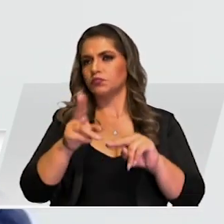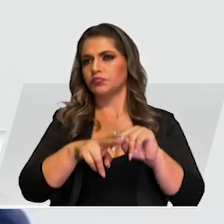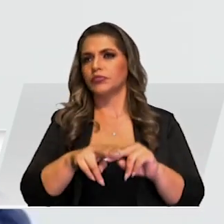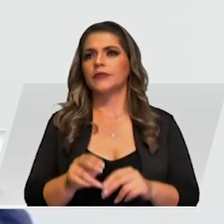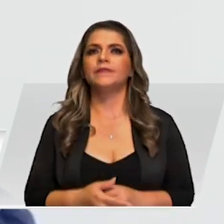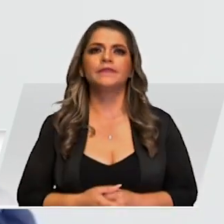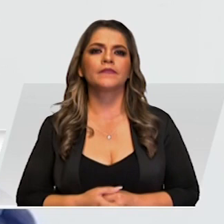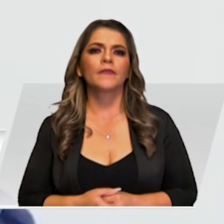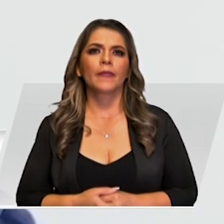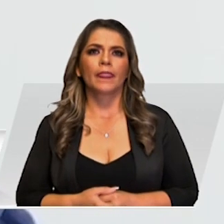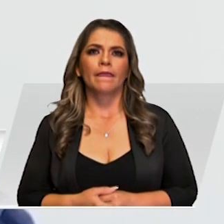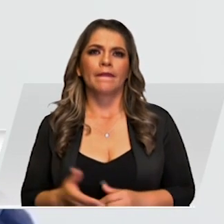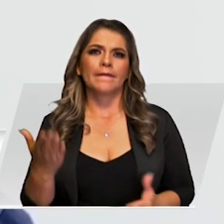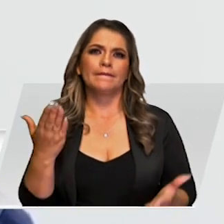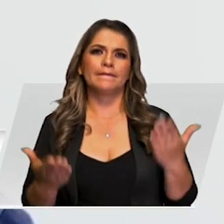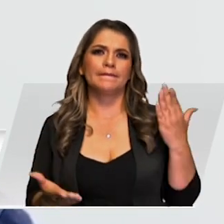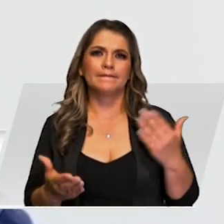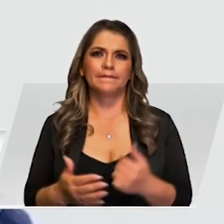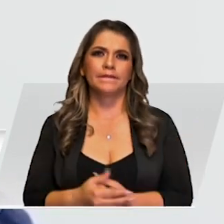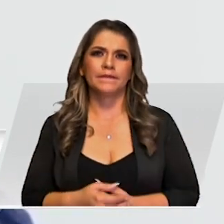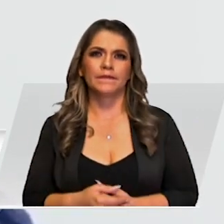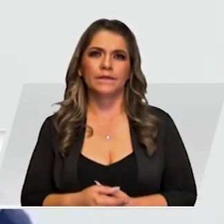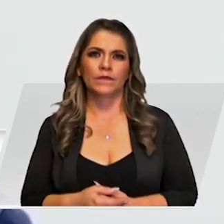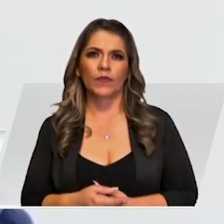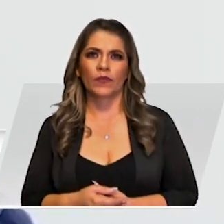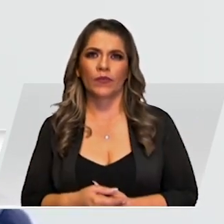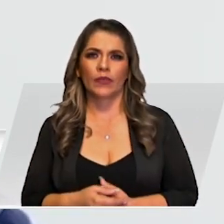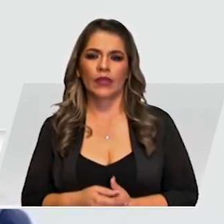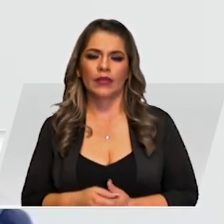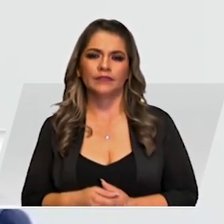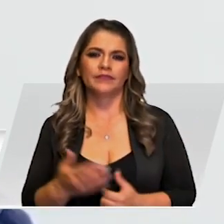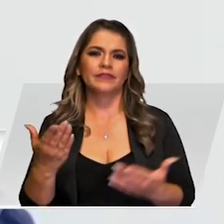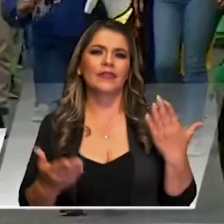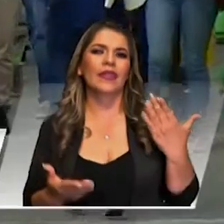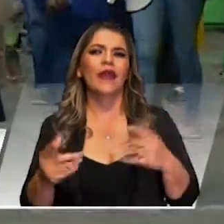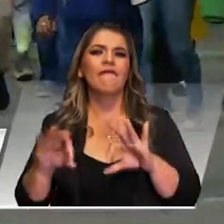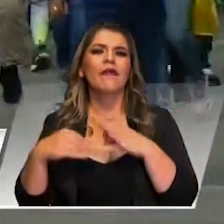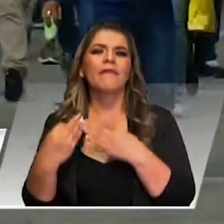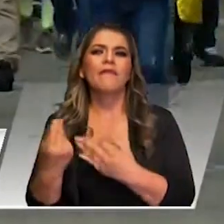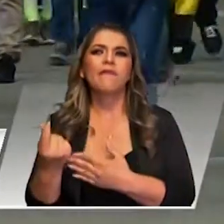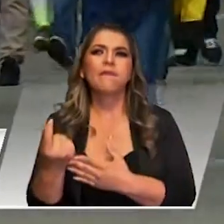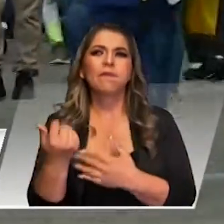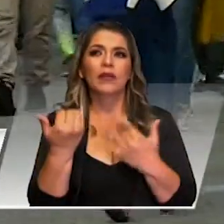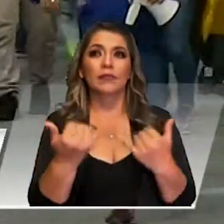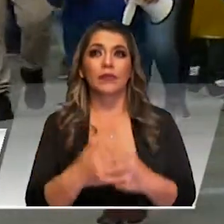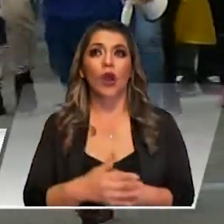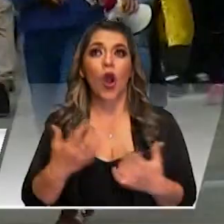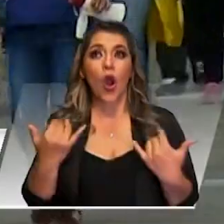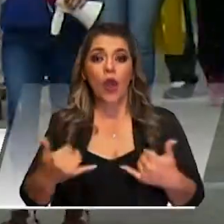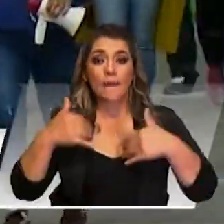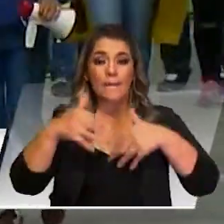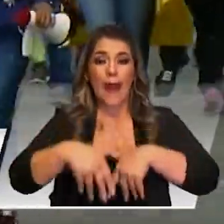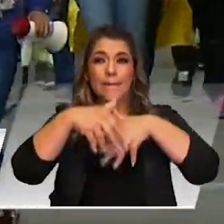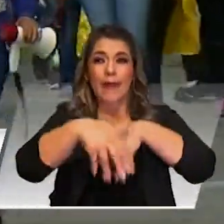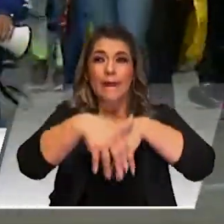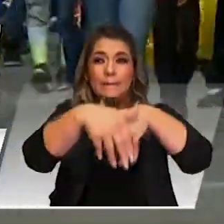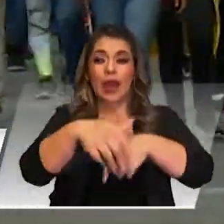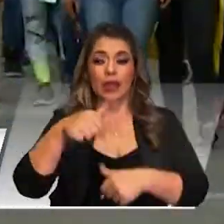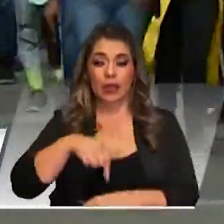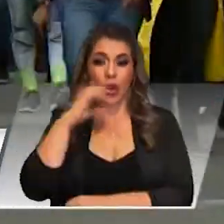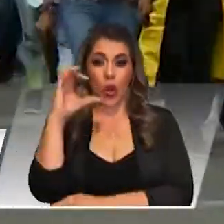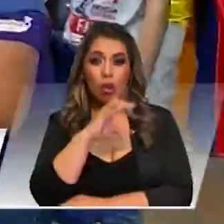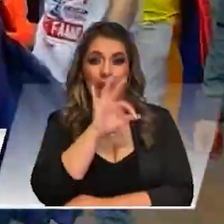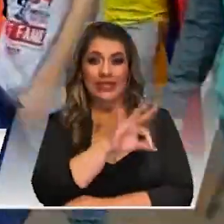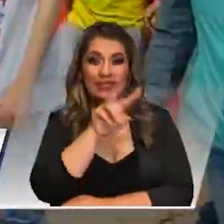naturalmente en los bienes básicos de las familias, en el presupuesto de las familias. El paro, que en Colombia lleva 37